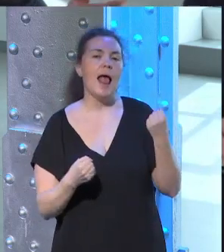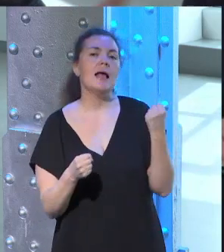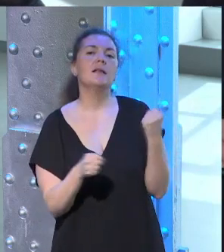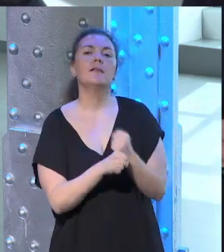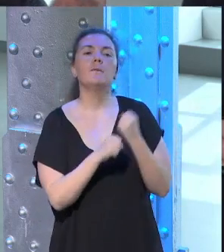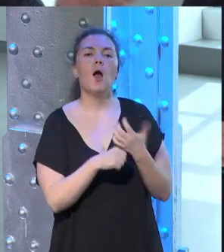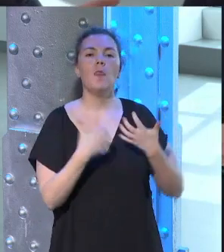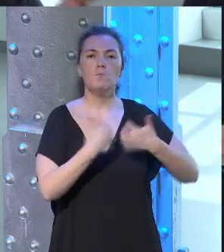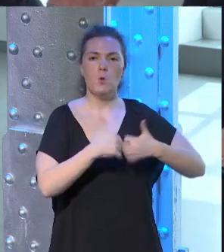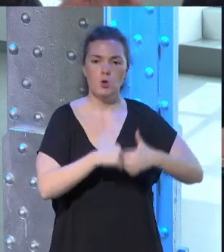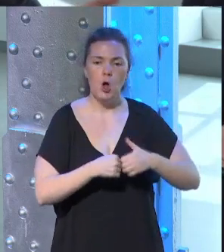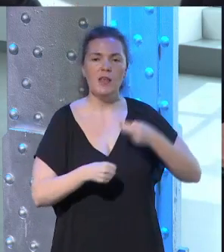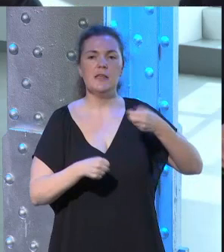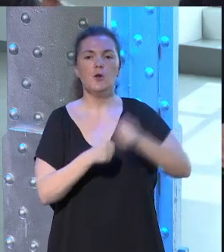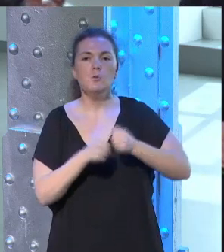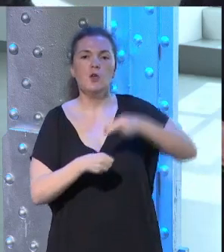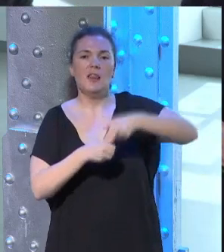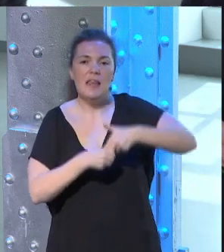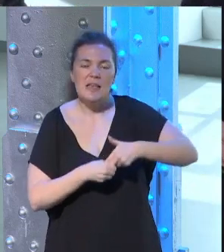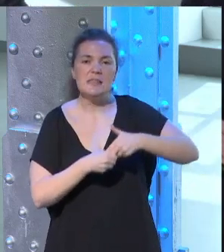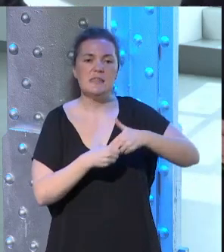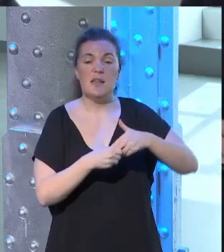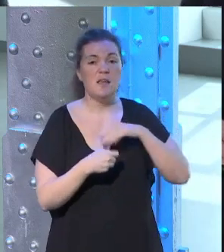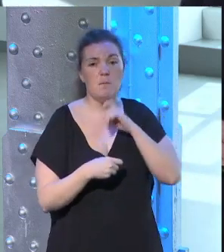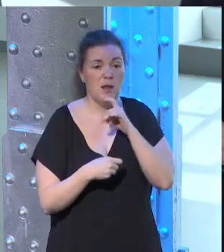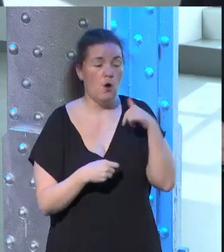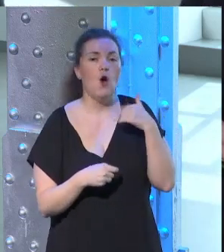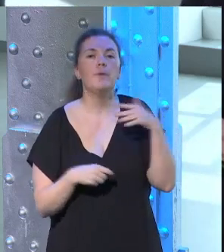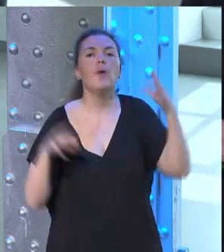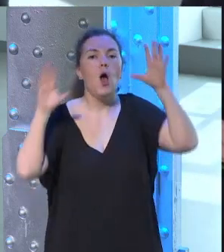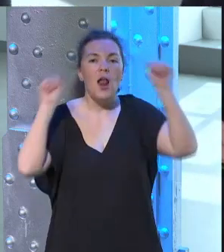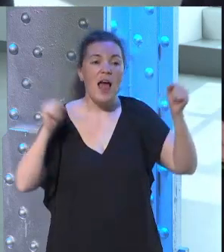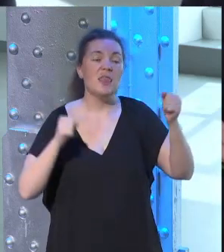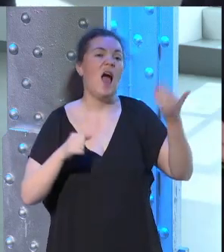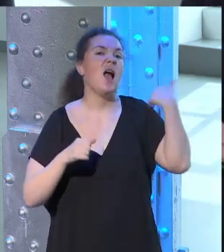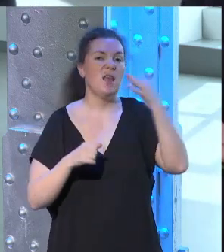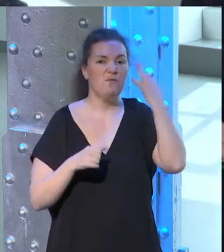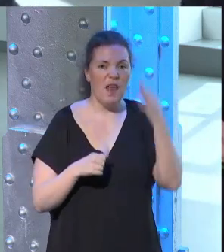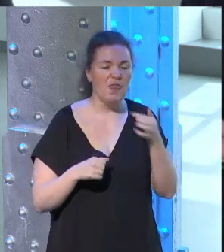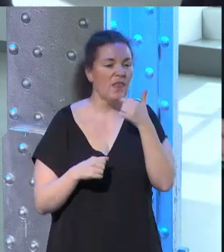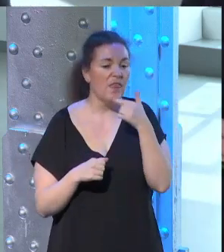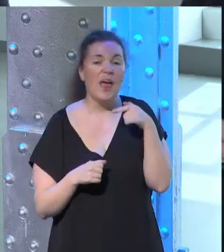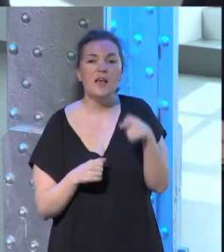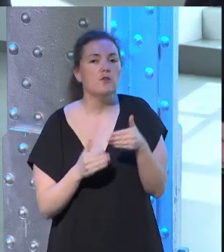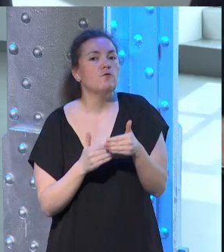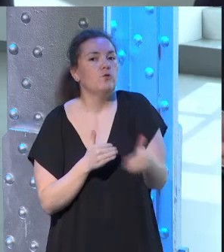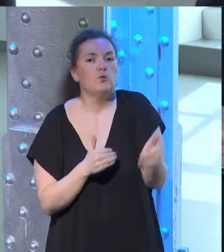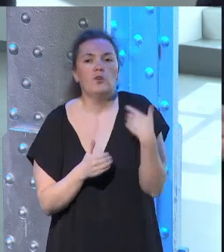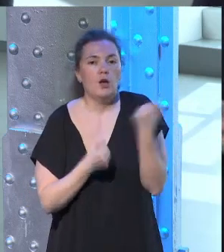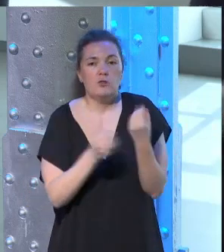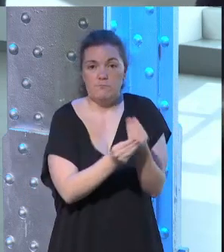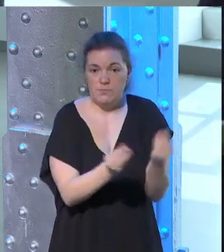combustión diésel, que está totalmente amenazado porque hoy era Holanda la que decía, ayer fue Francia, ¿verdad? Que dice, no, no, a partir de 2030,